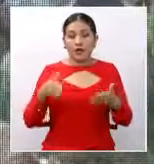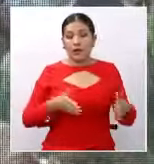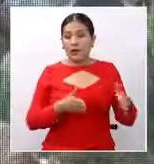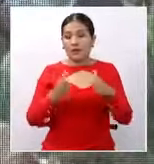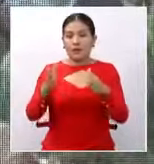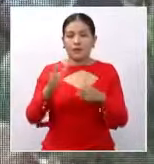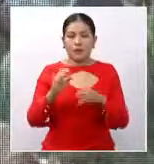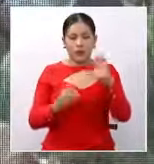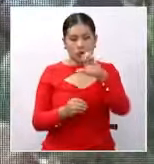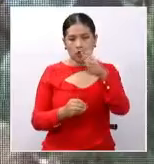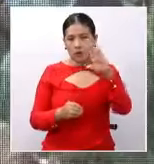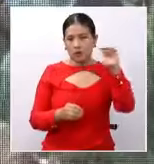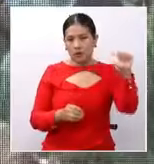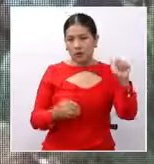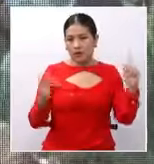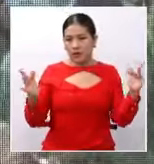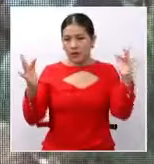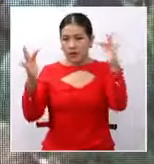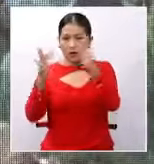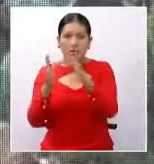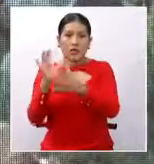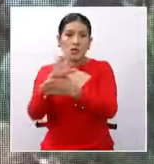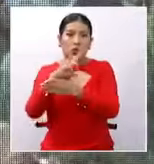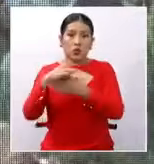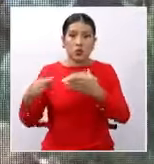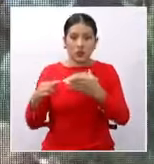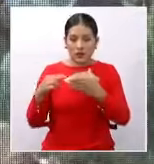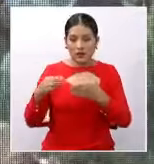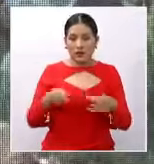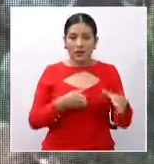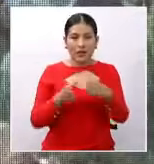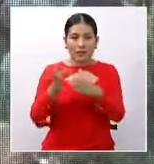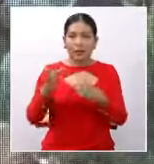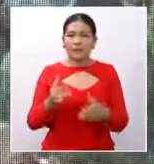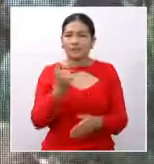departamento de Cochabamba con el departamento de Chuquisaca se registró un hecho de tránsito.